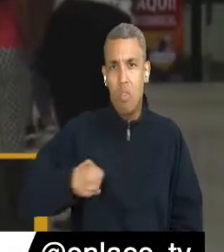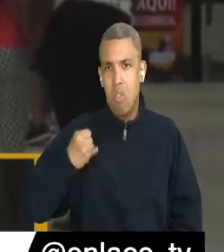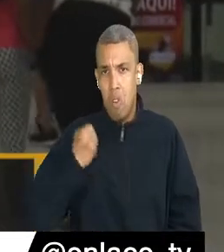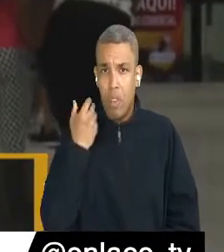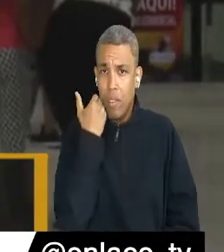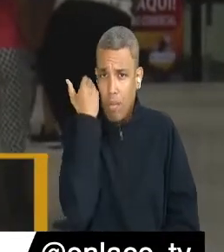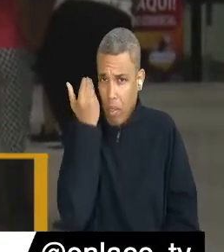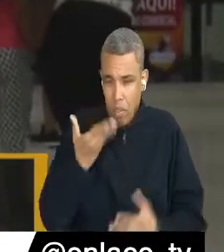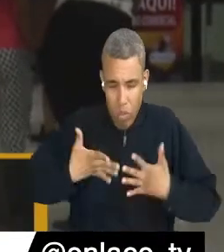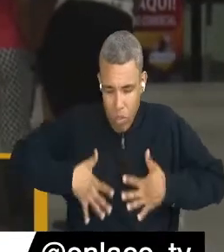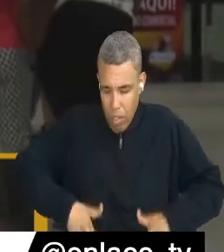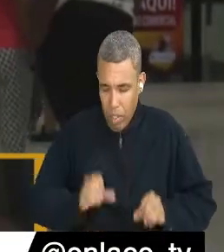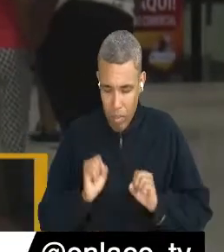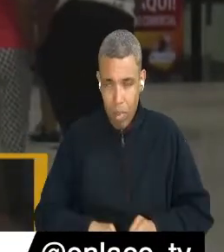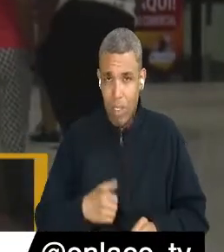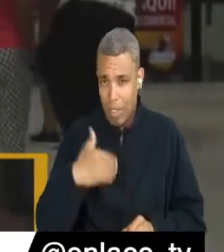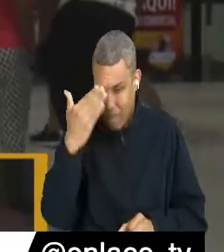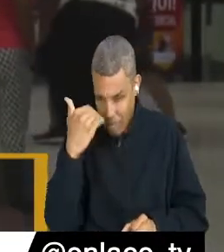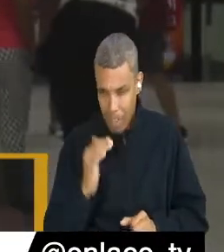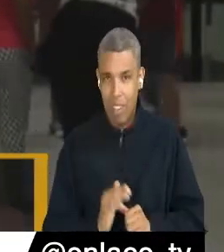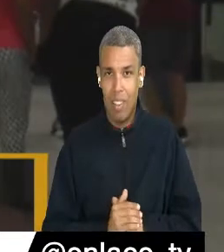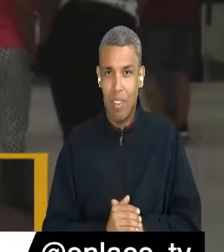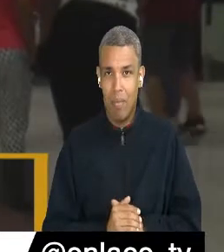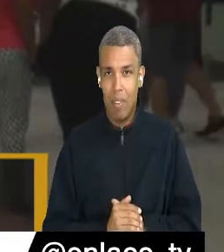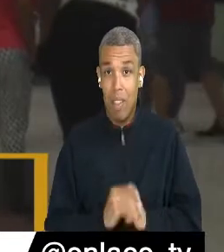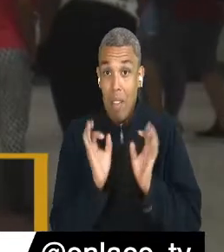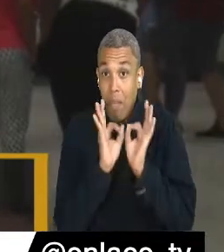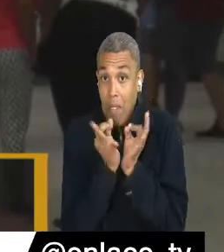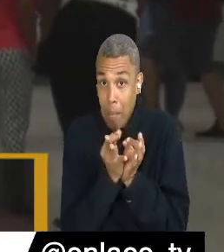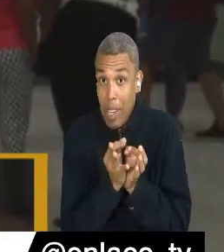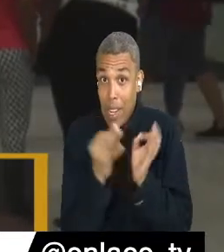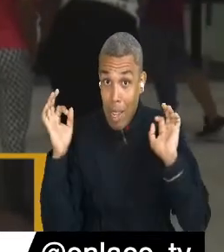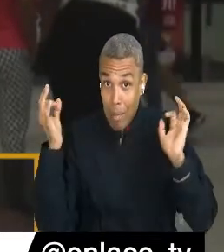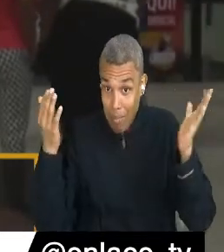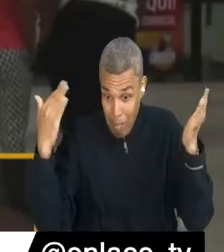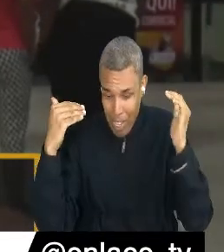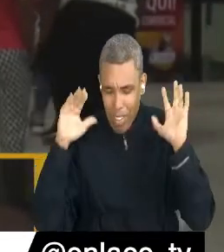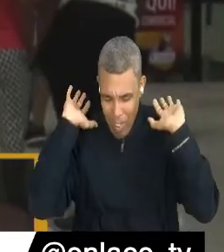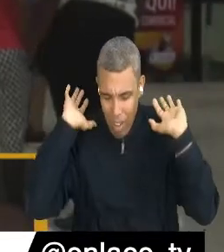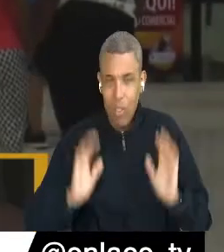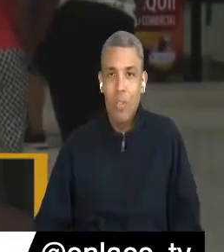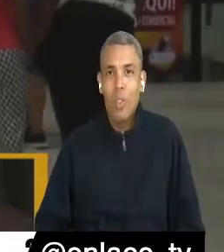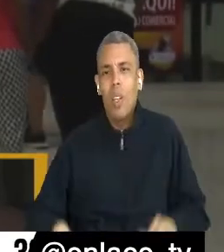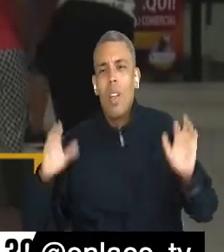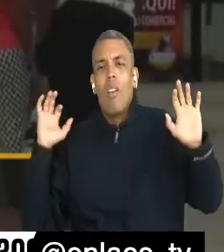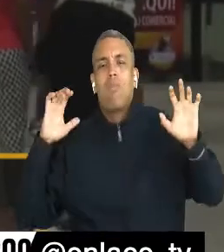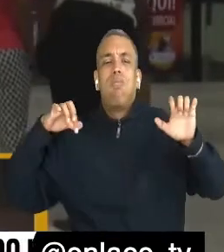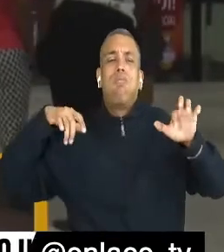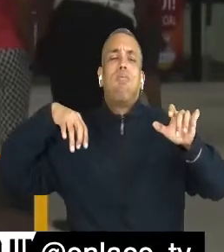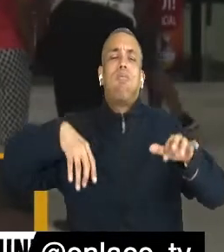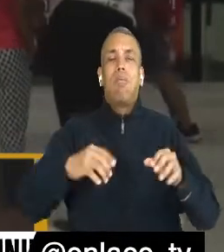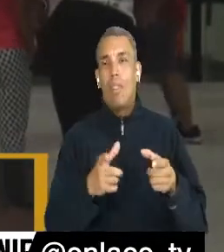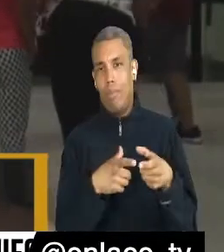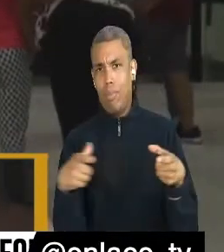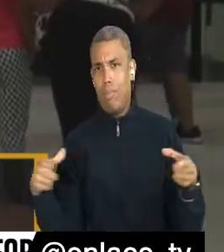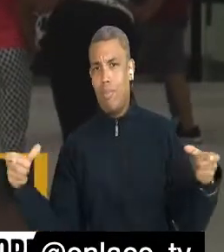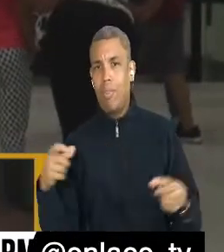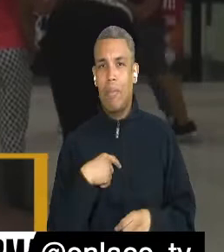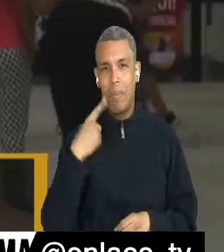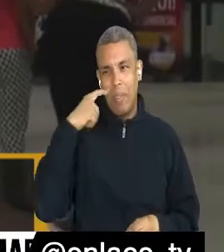pueden venir a acercarse y obviamente si pueden venir toda la familia que lo hagan. La idea obviamente es tener como esta zona de esparcimiento, de diversión,